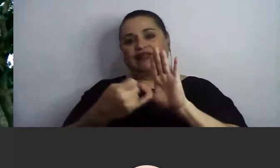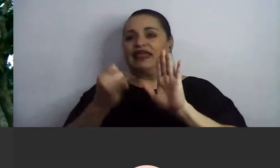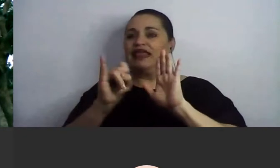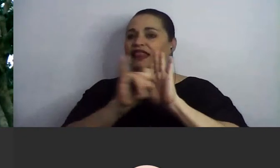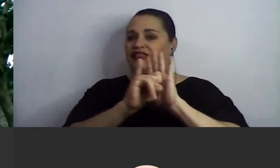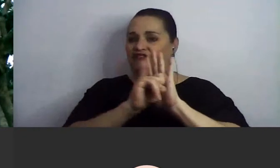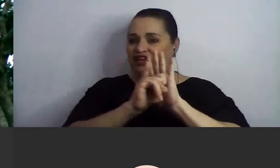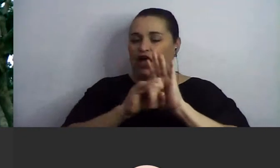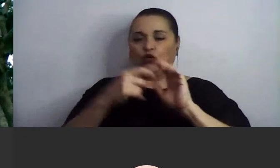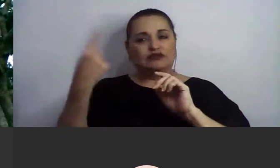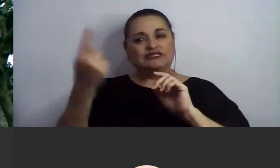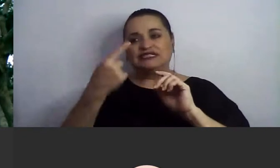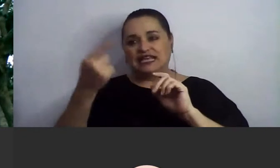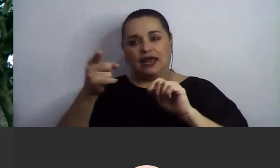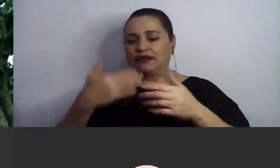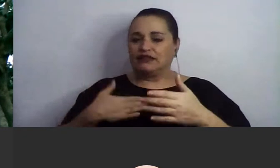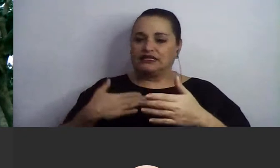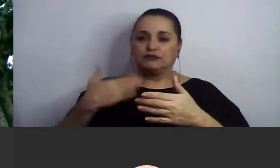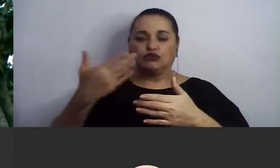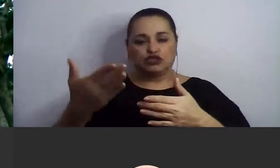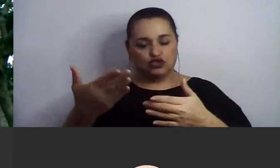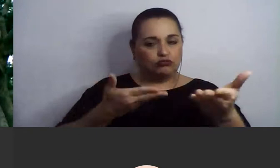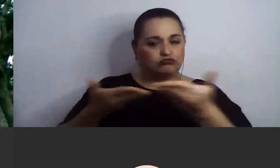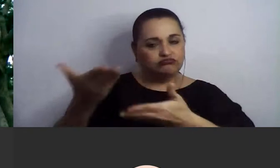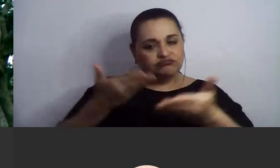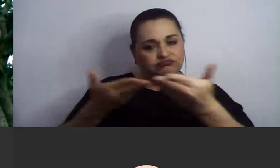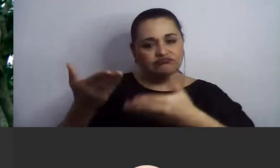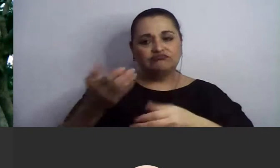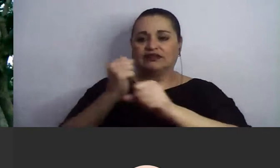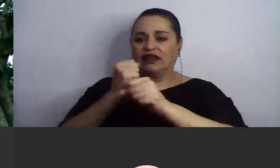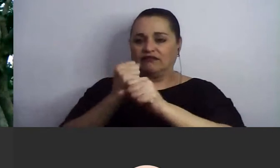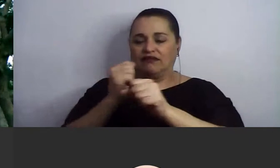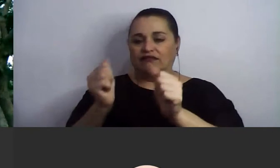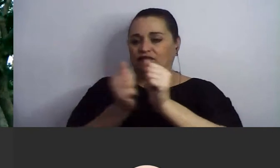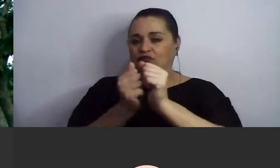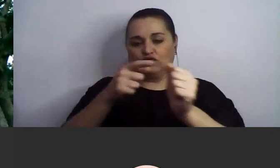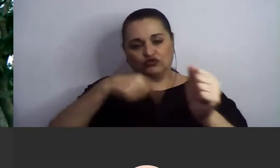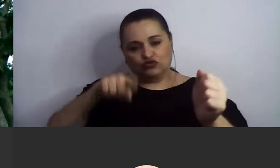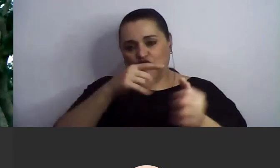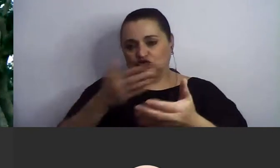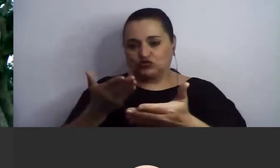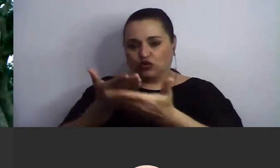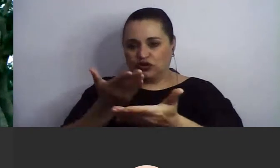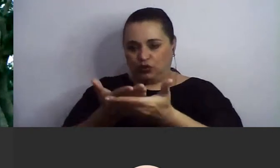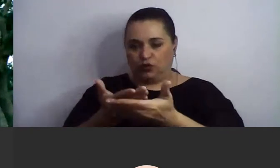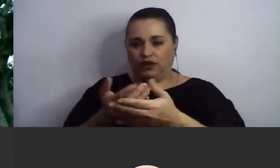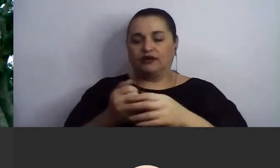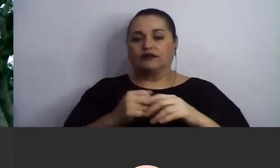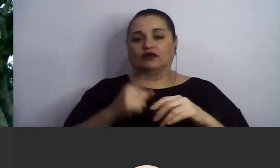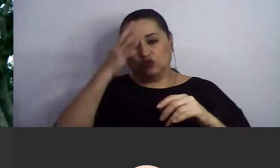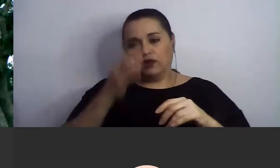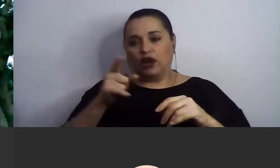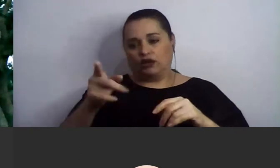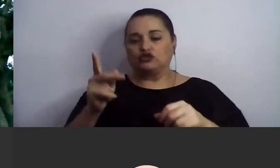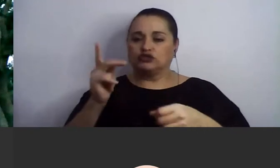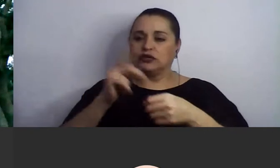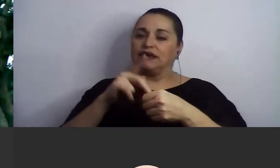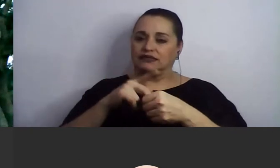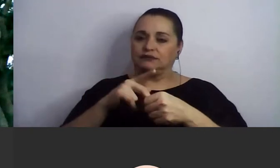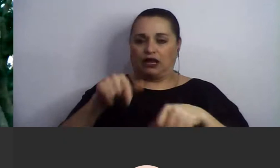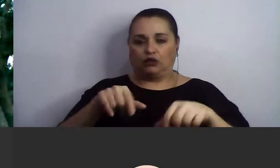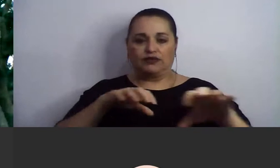siempre han estado en total disposición de justamente contribuir con eso de hecho creo que están participando en este